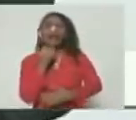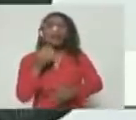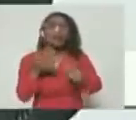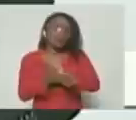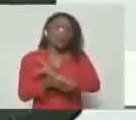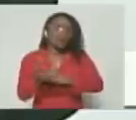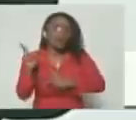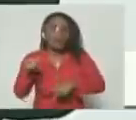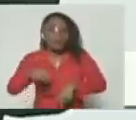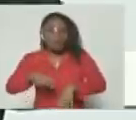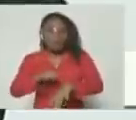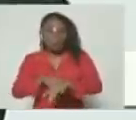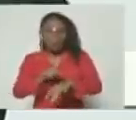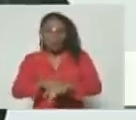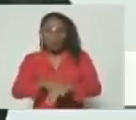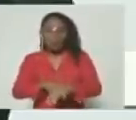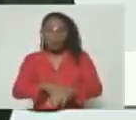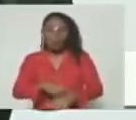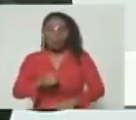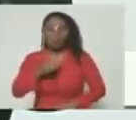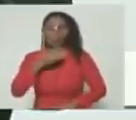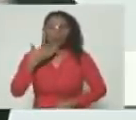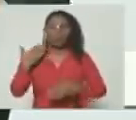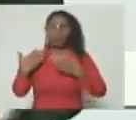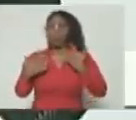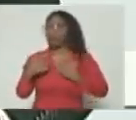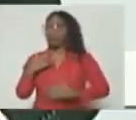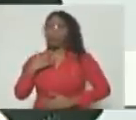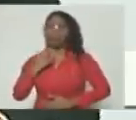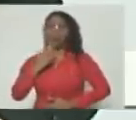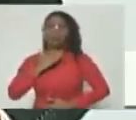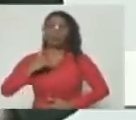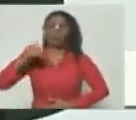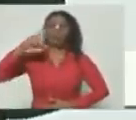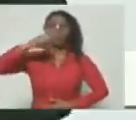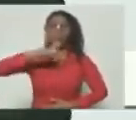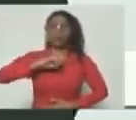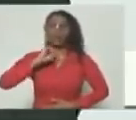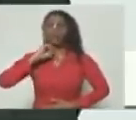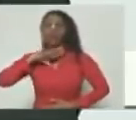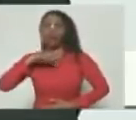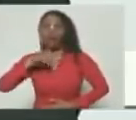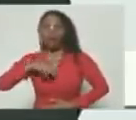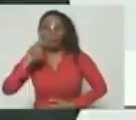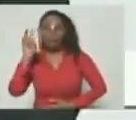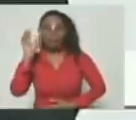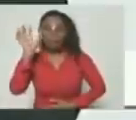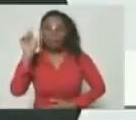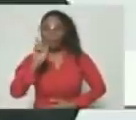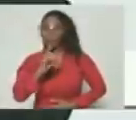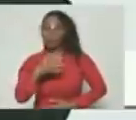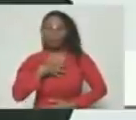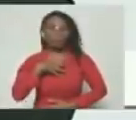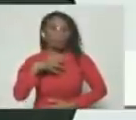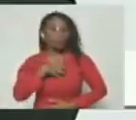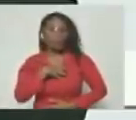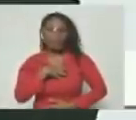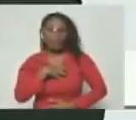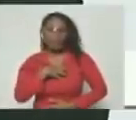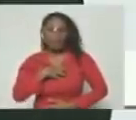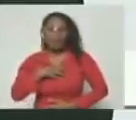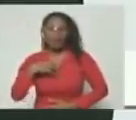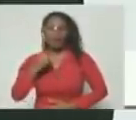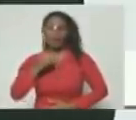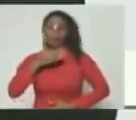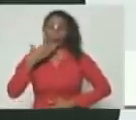Y en este momento los egos no pueden ser mayor que la necesidad histórica de un país. Los egos que pasan